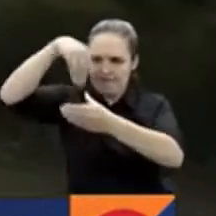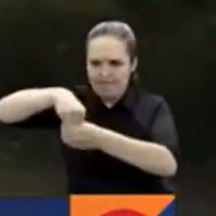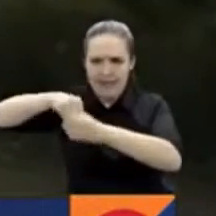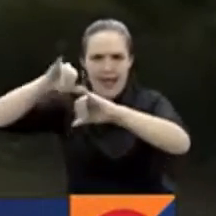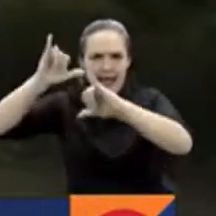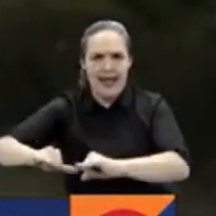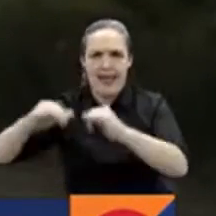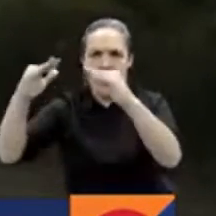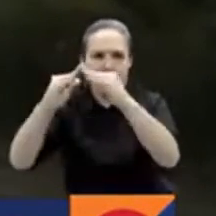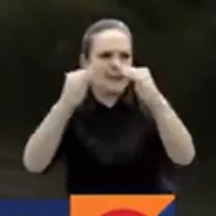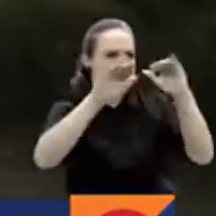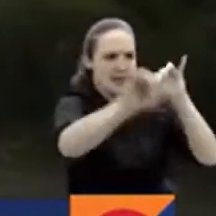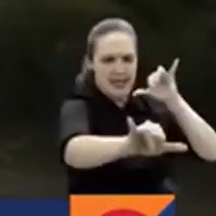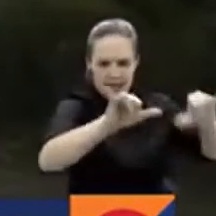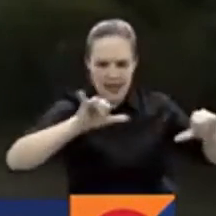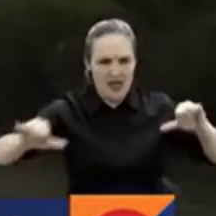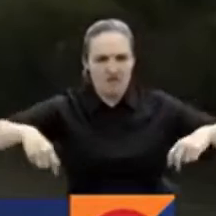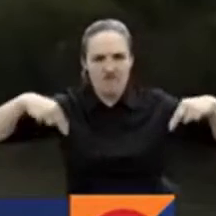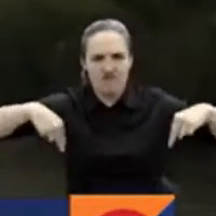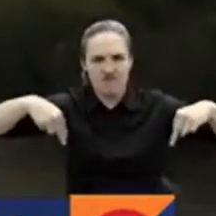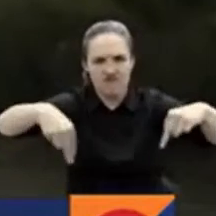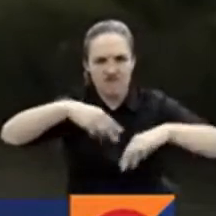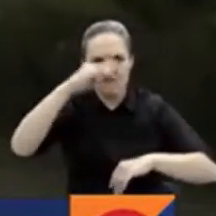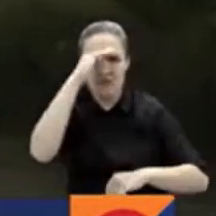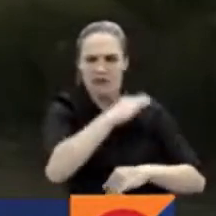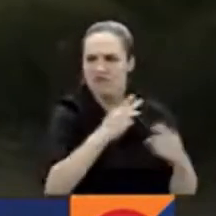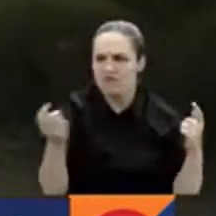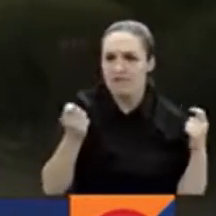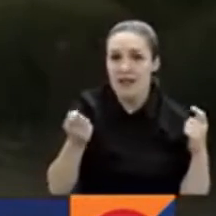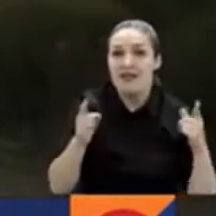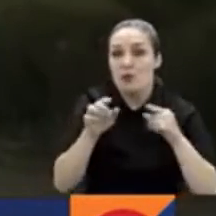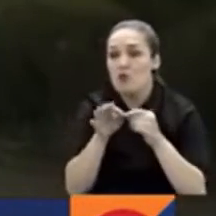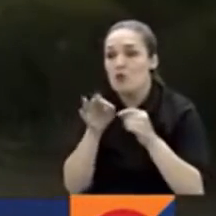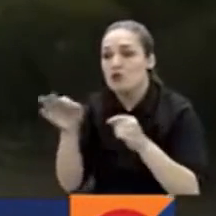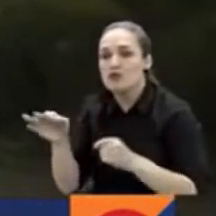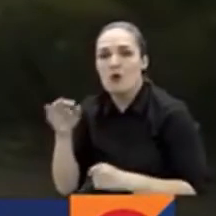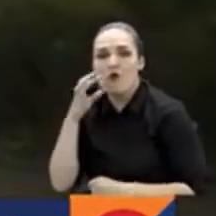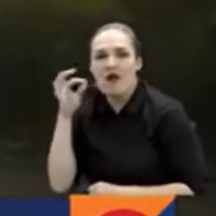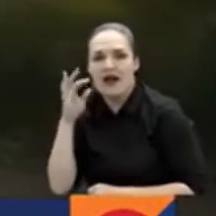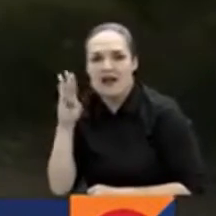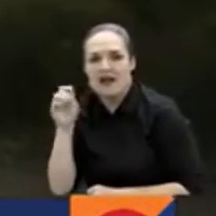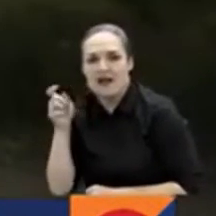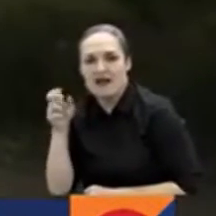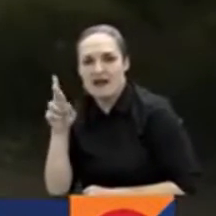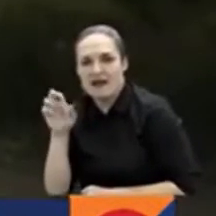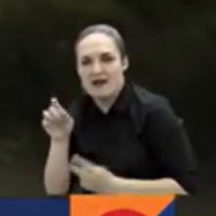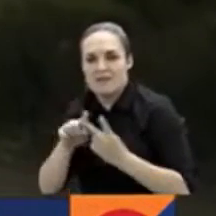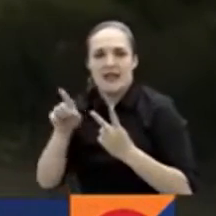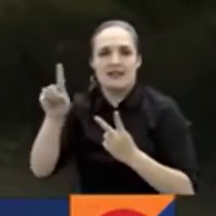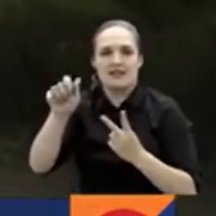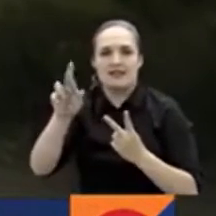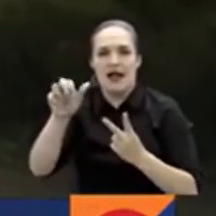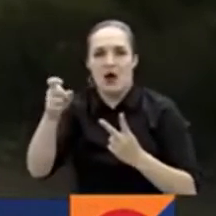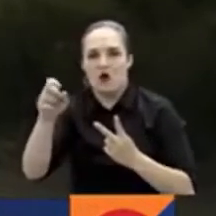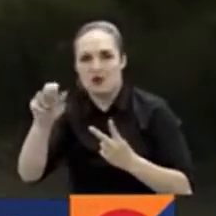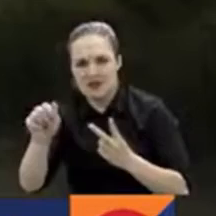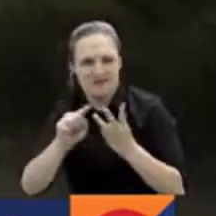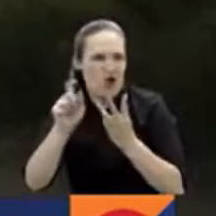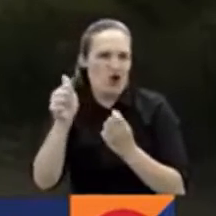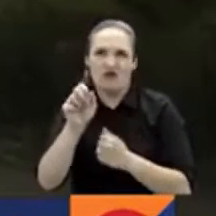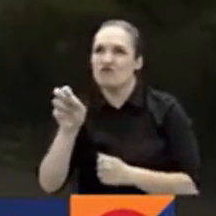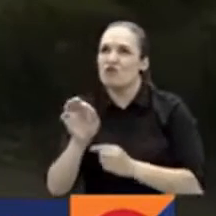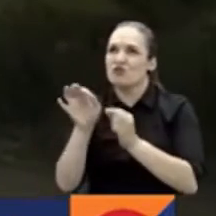en esta población, pero también en otras 8 zonas mineras como el municipio del Bagre, Zaragoza, Inechí y otras localidades del nordeste